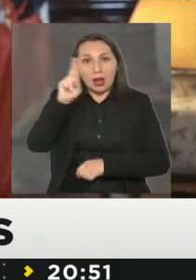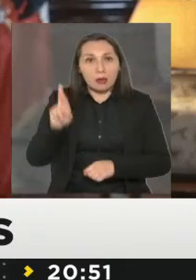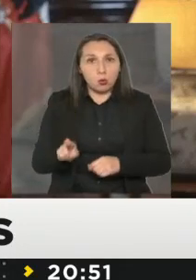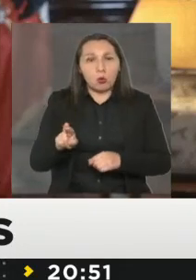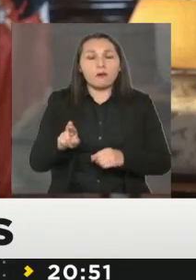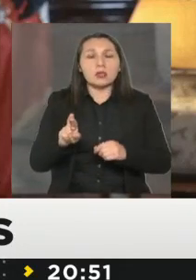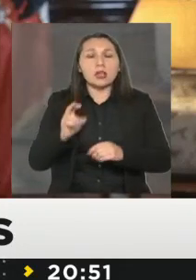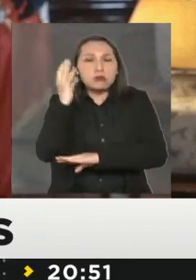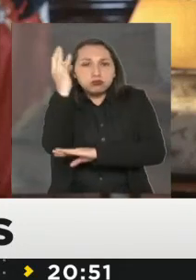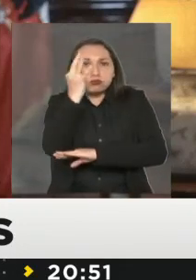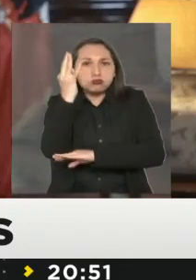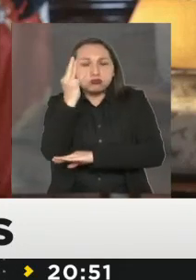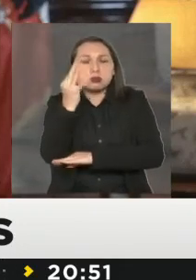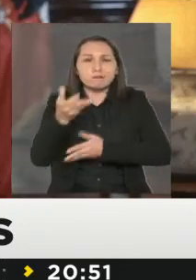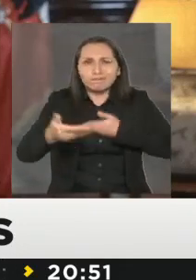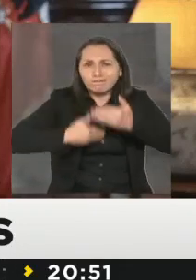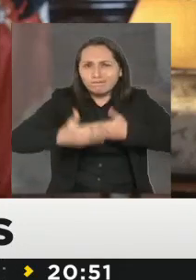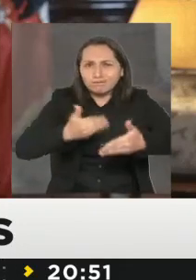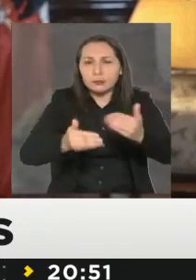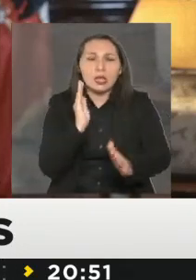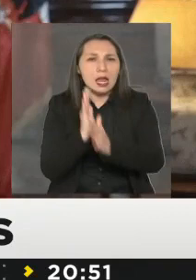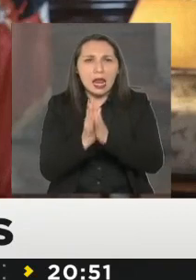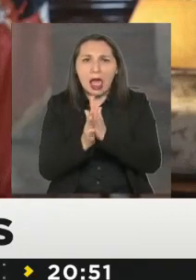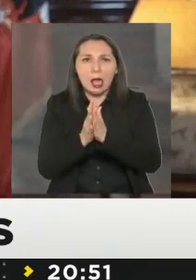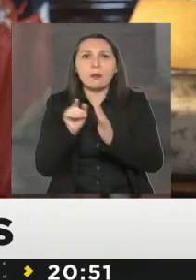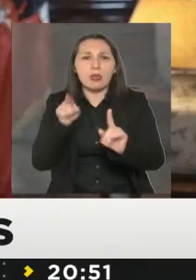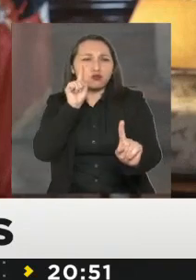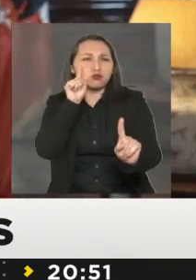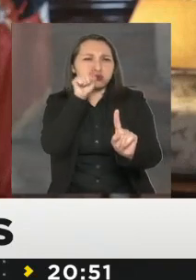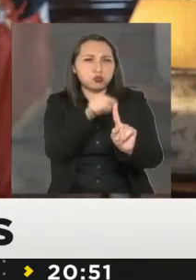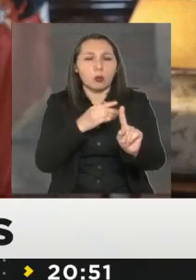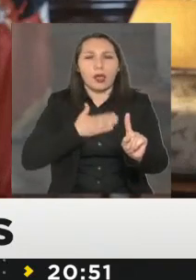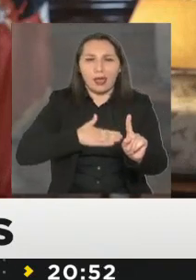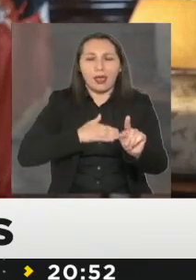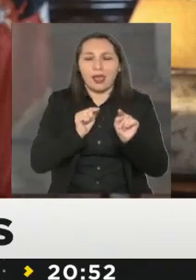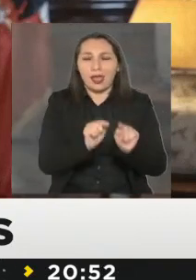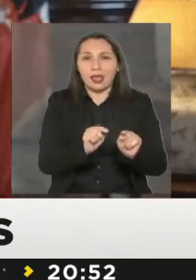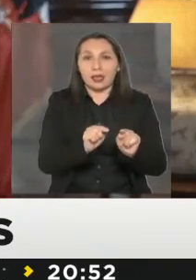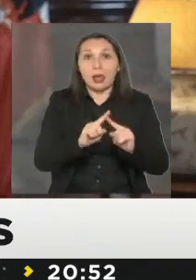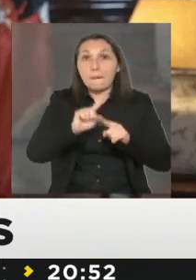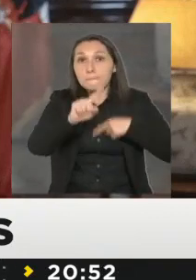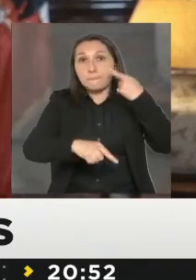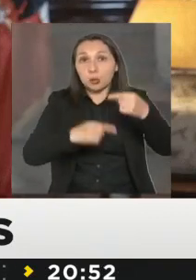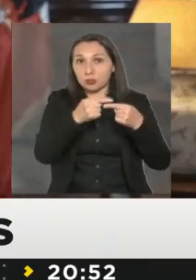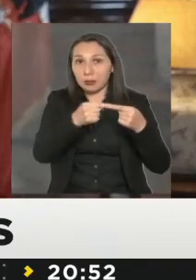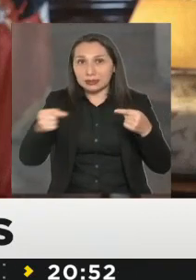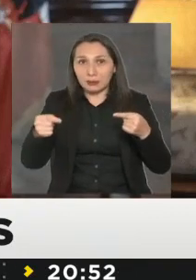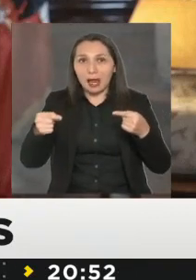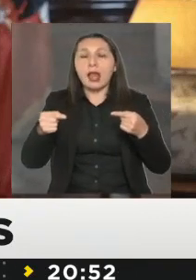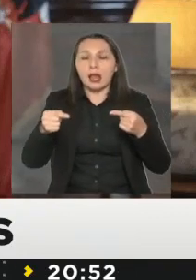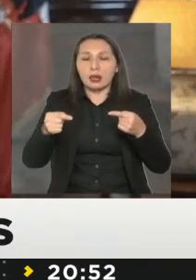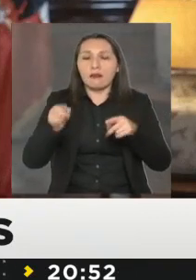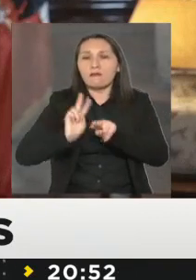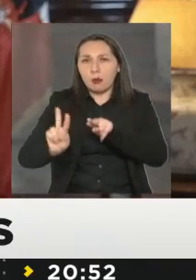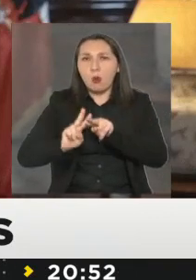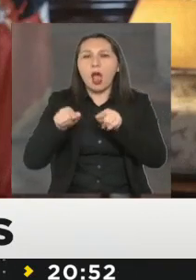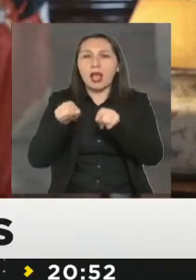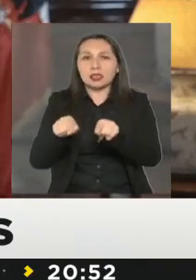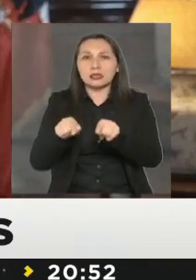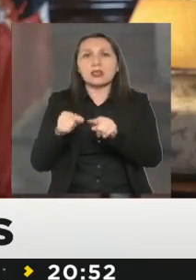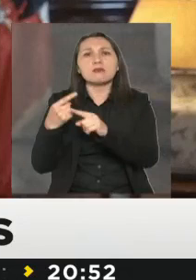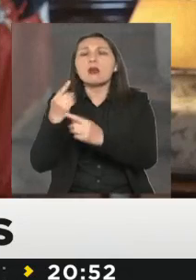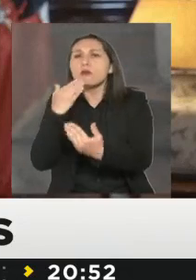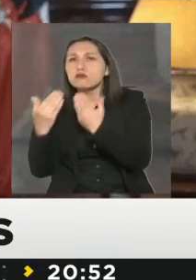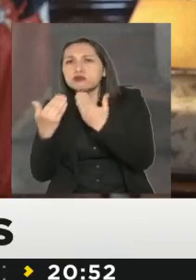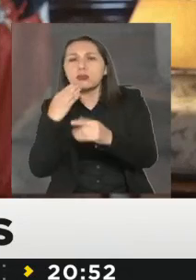para avanzar lo más rápidamente en esta dirección y durante la próxima semana llevaremos adelante una